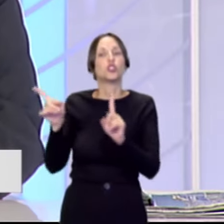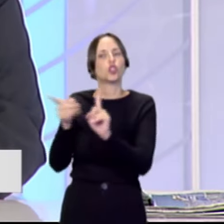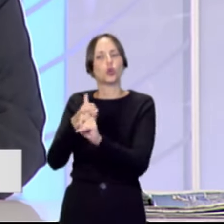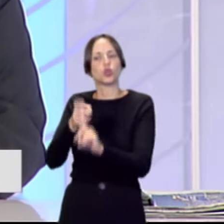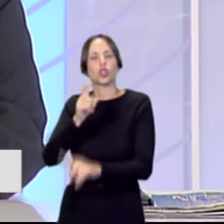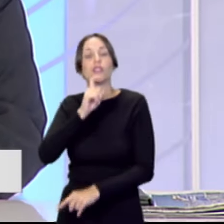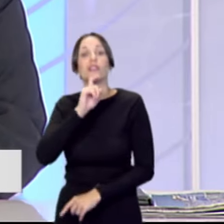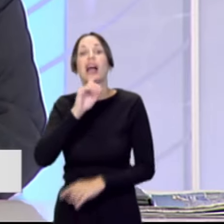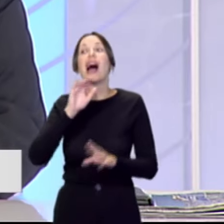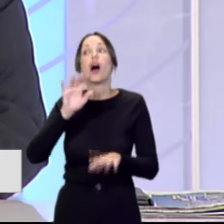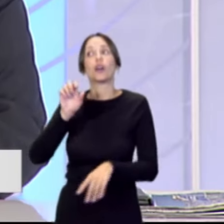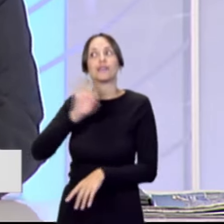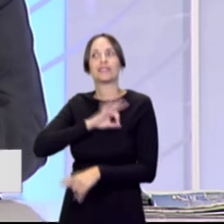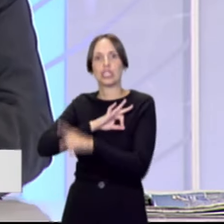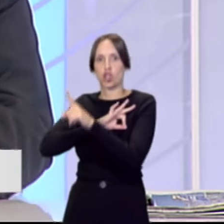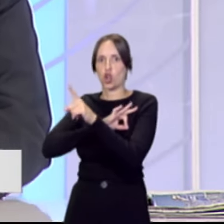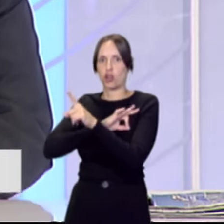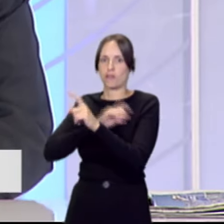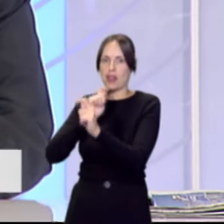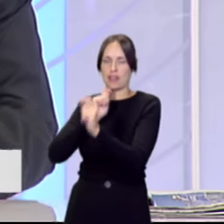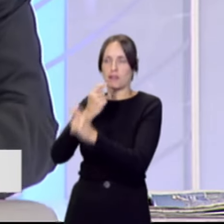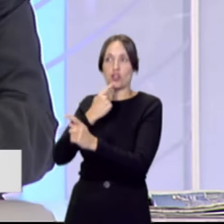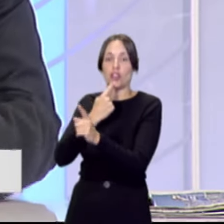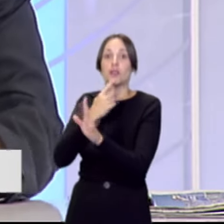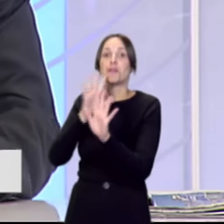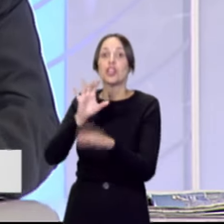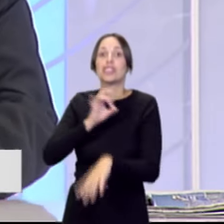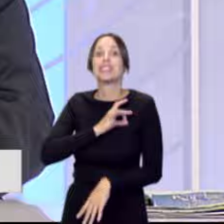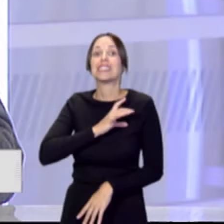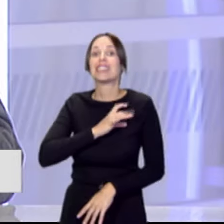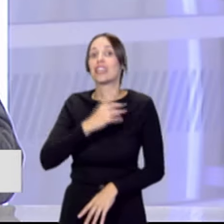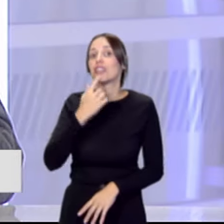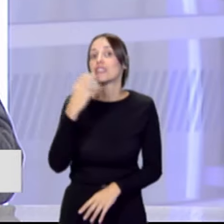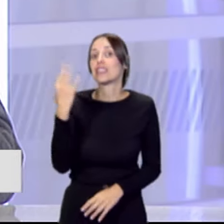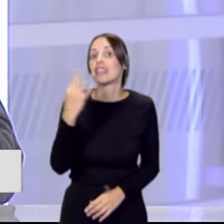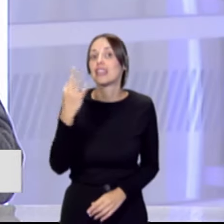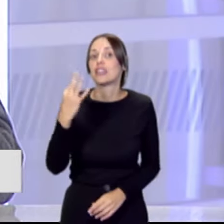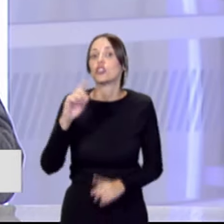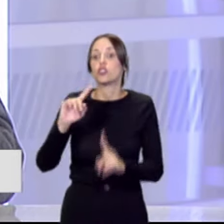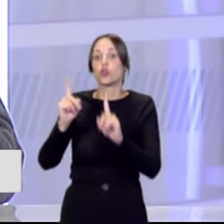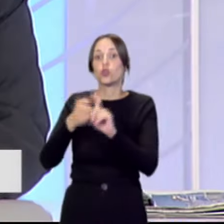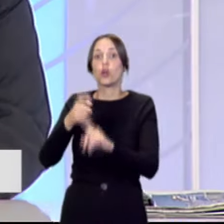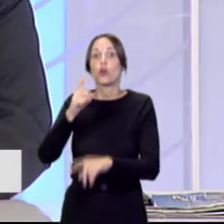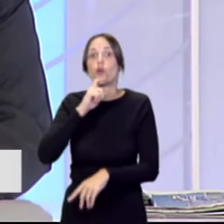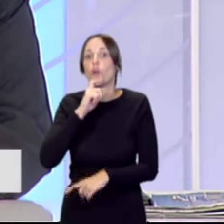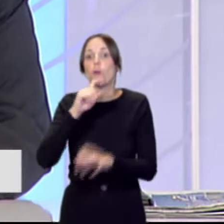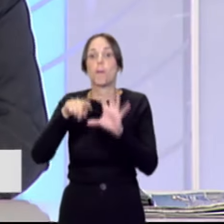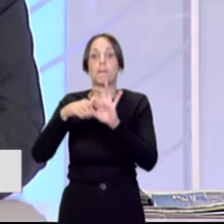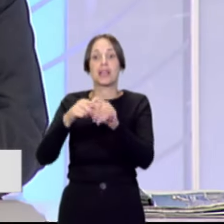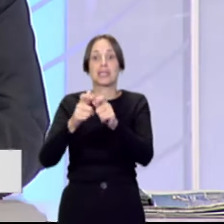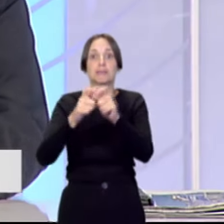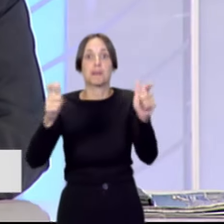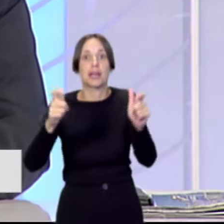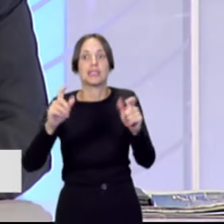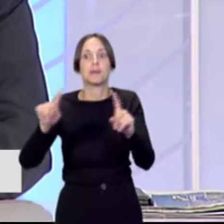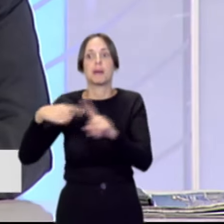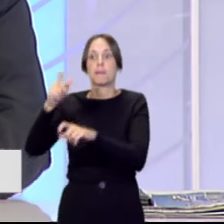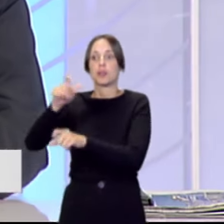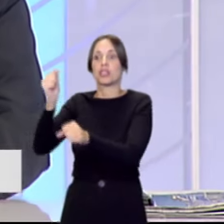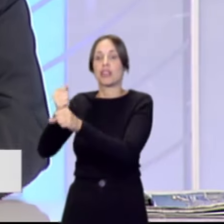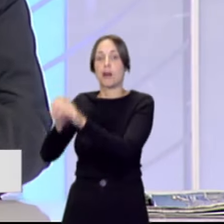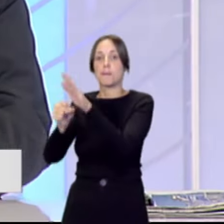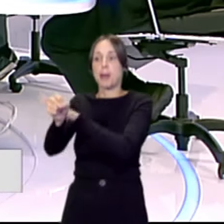el señor Sánchez ahora, los sindicatos lo que dicen es que esto se podría resolver si se pusieran más plazas y mayor personal. No se puede resolver así. ¿Y por